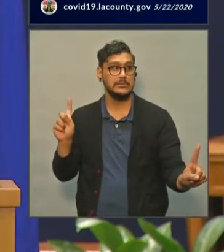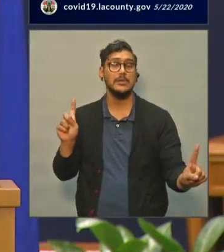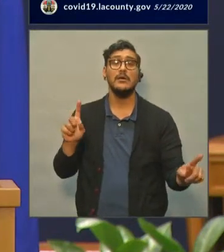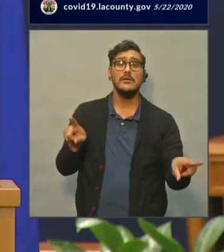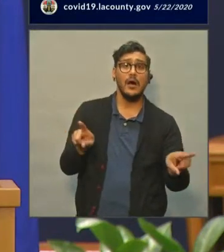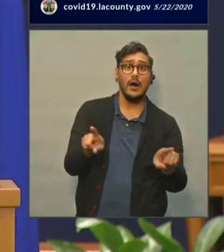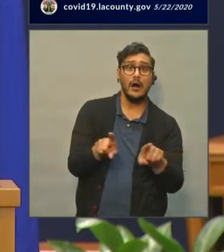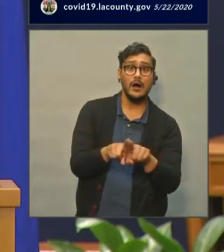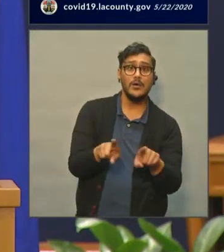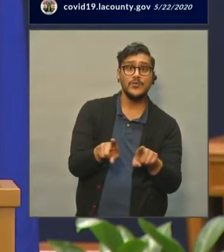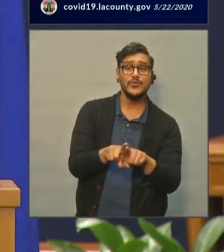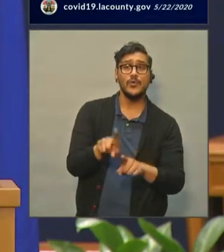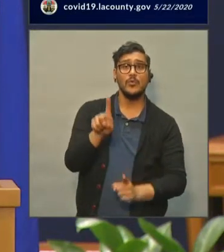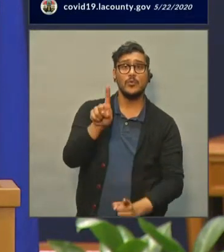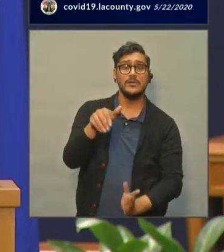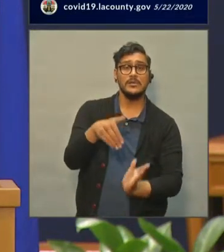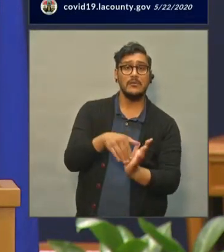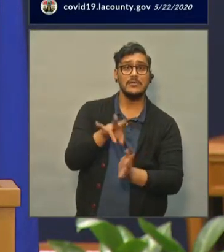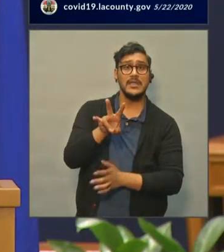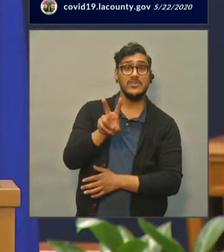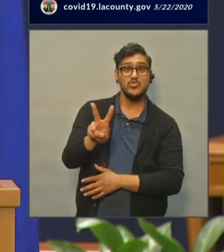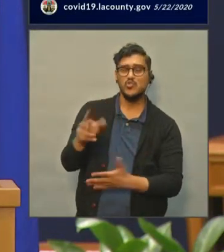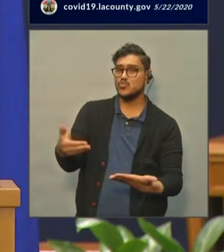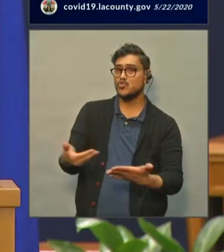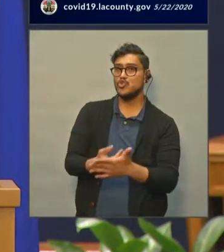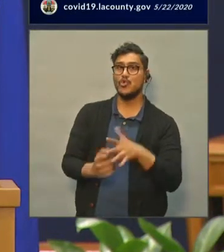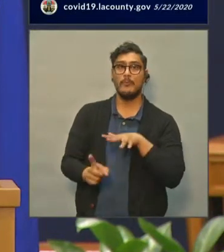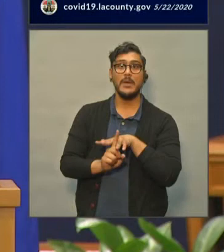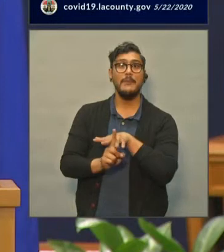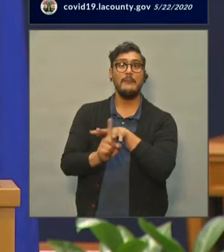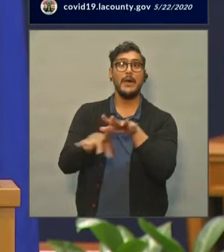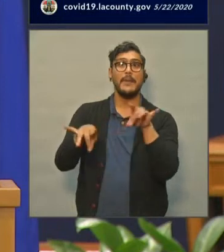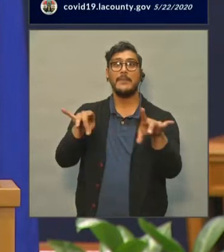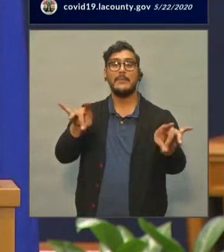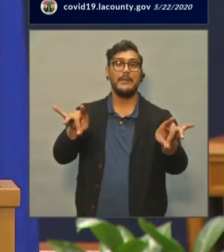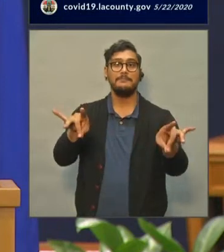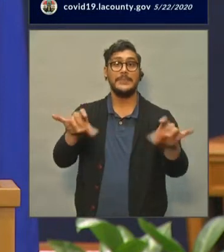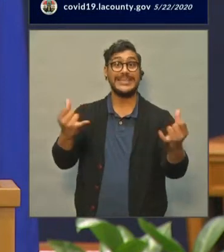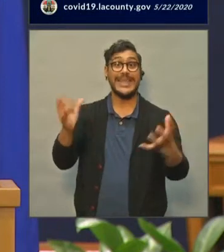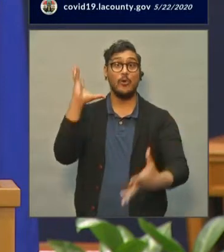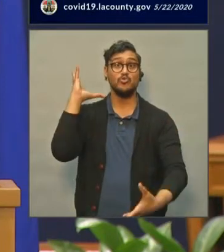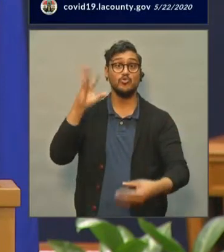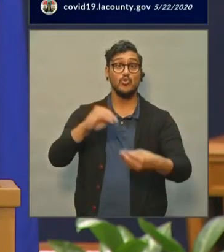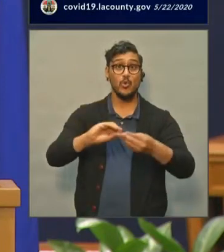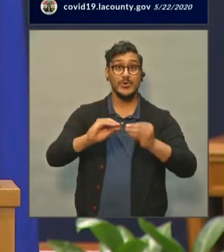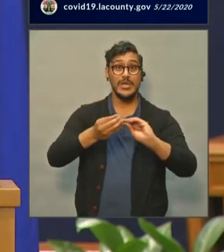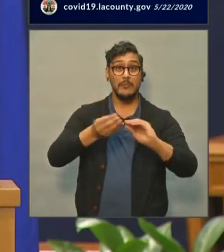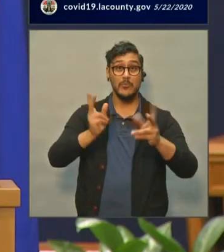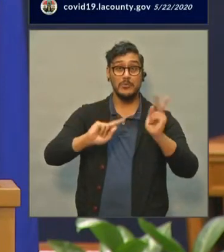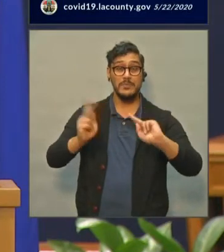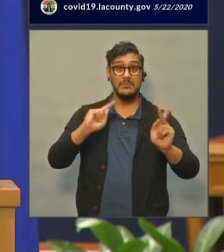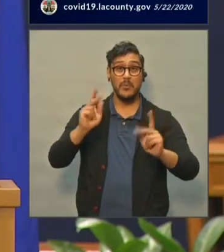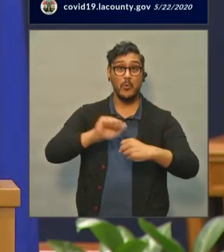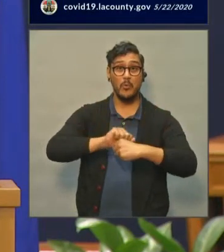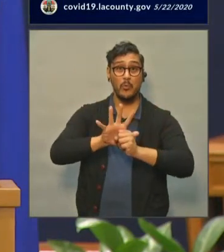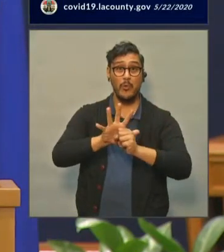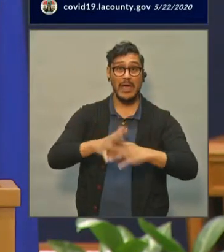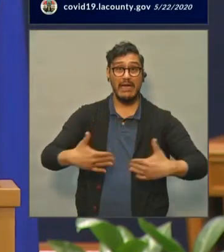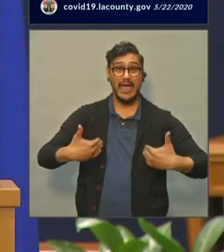estamos reportando 1,072 casos nuevos. Esto eleva el número total de personas que dieron positivo